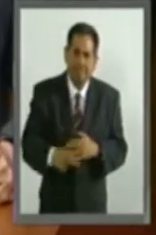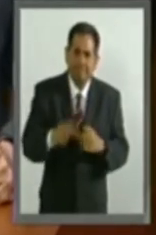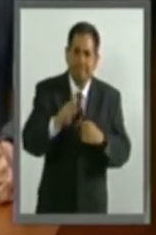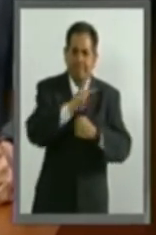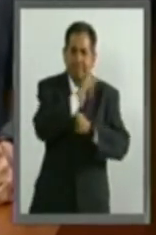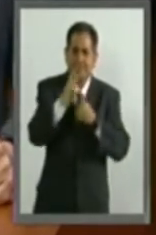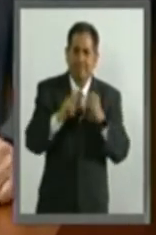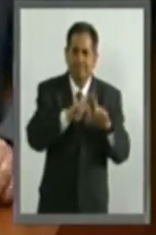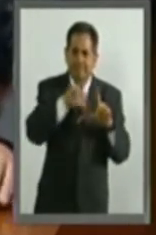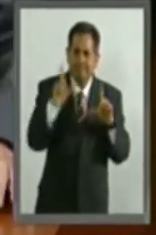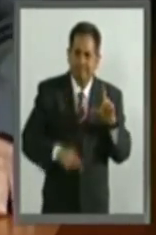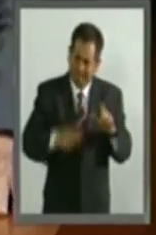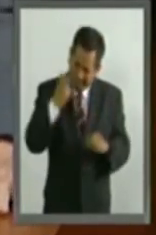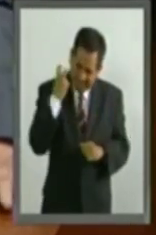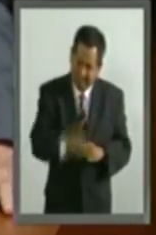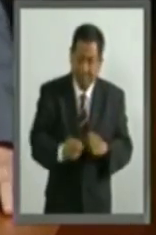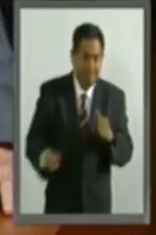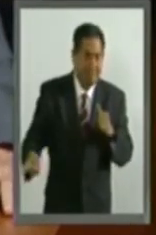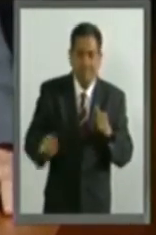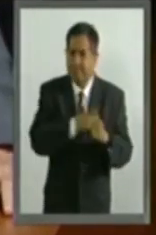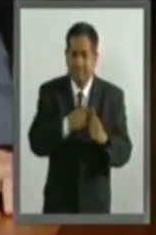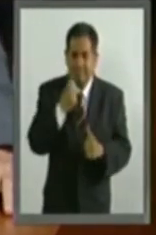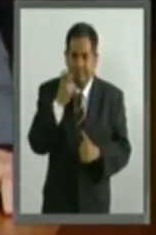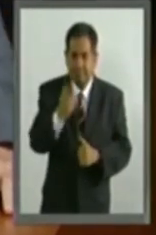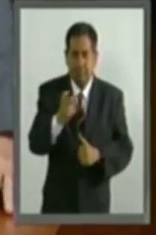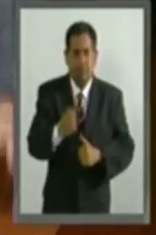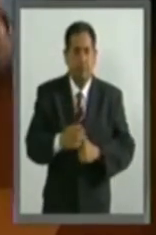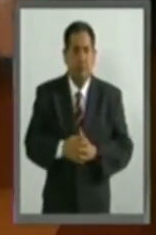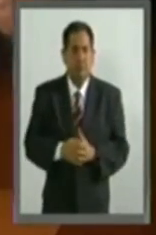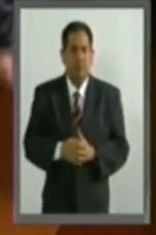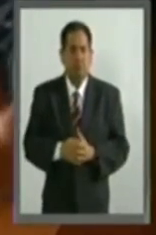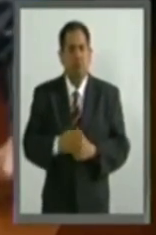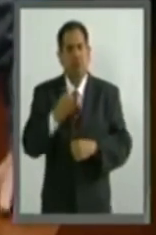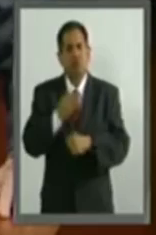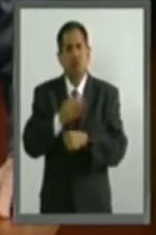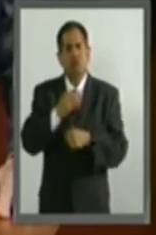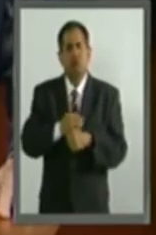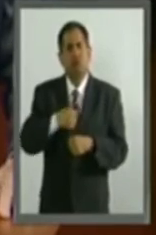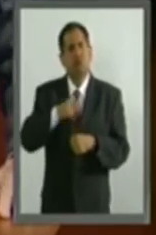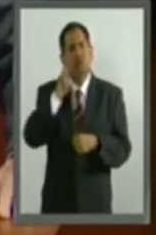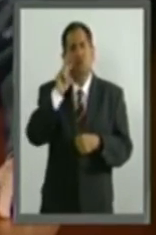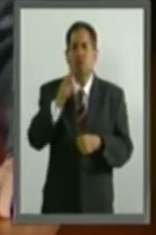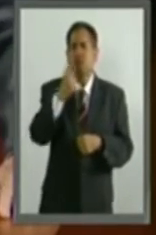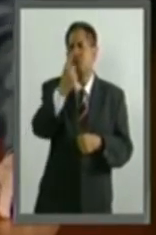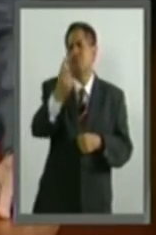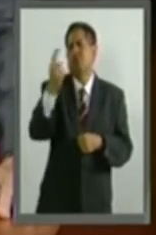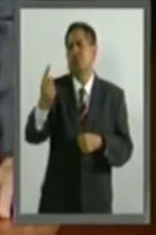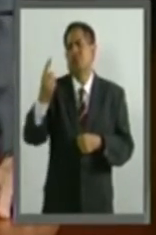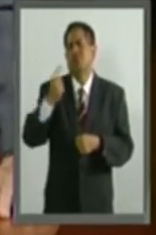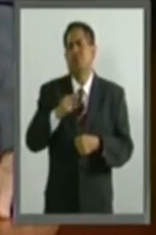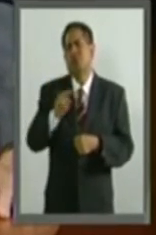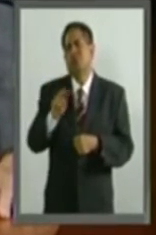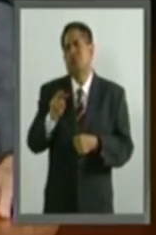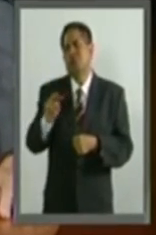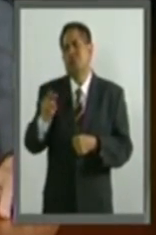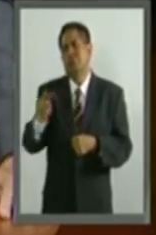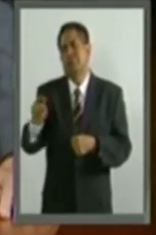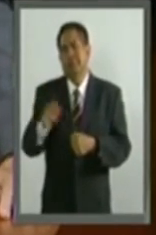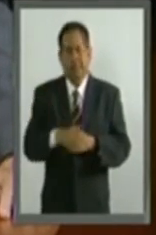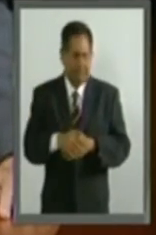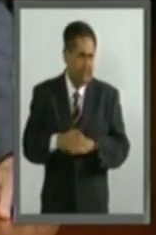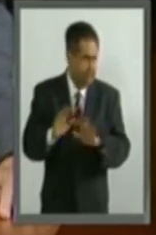este momento, cuando veo los posicionamientos, insisto,